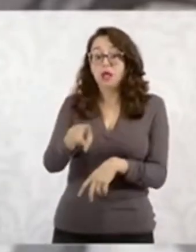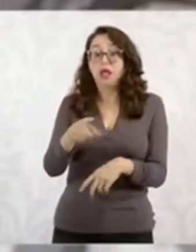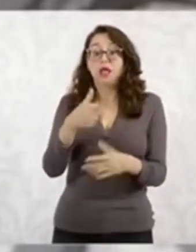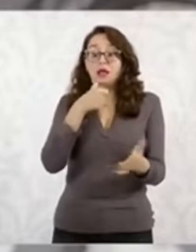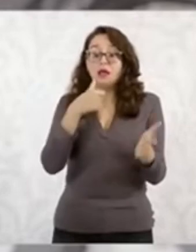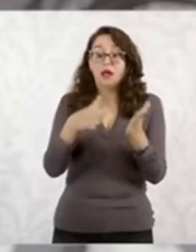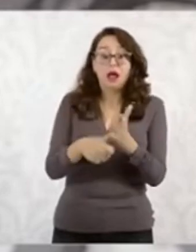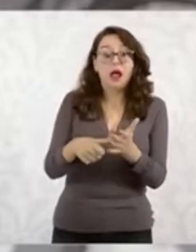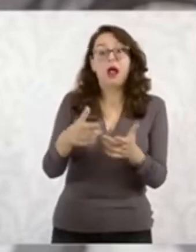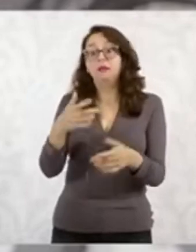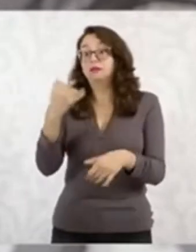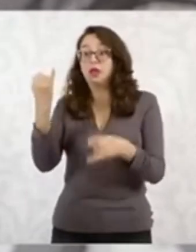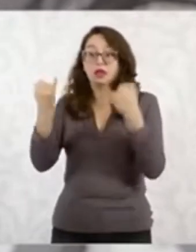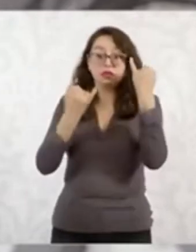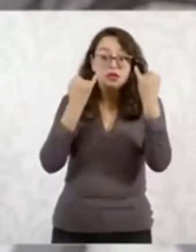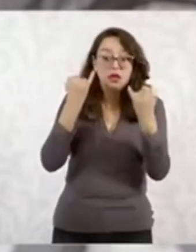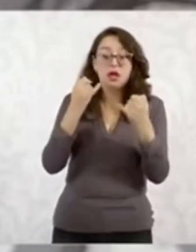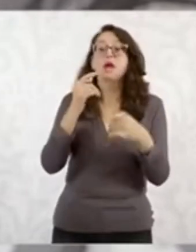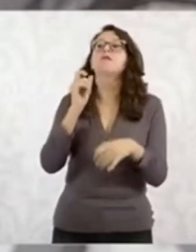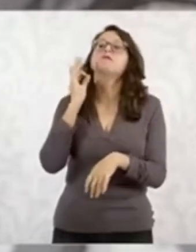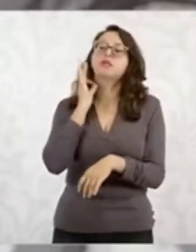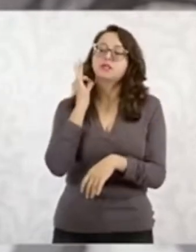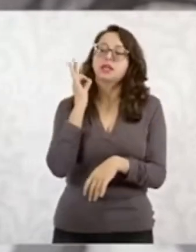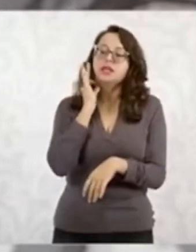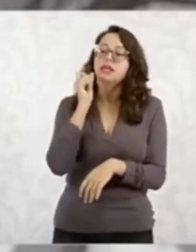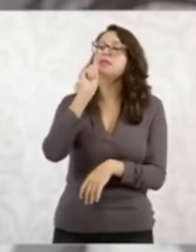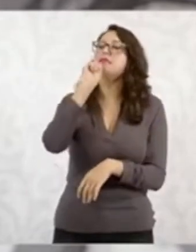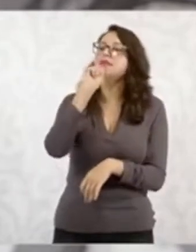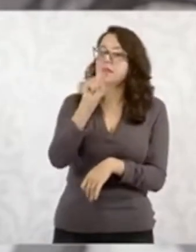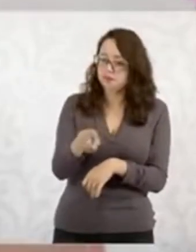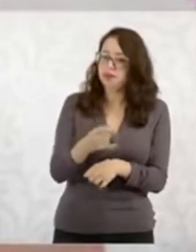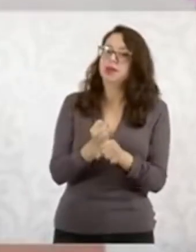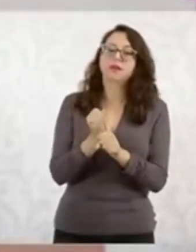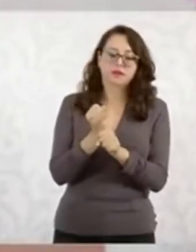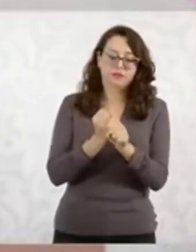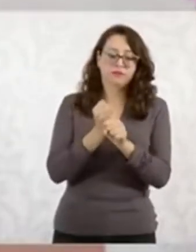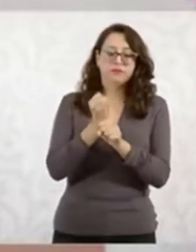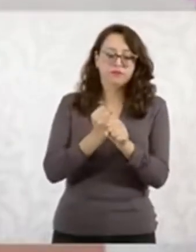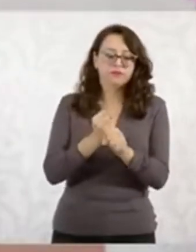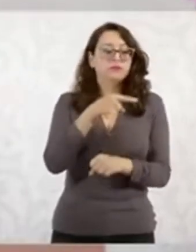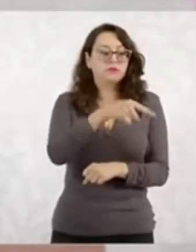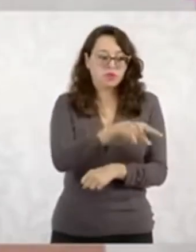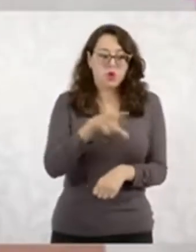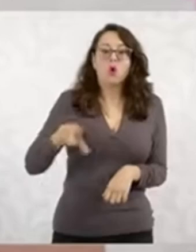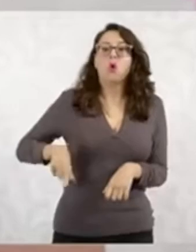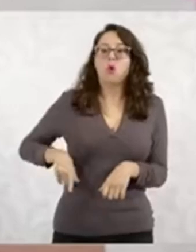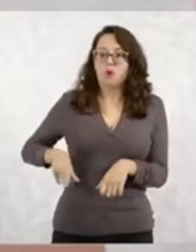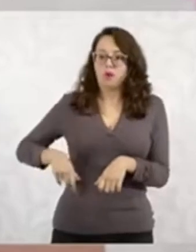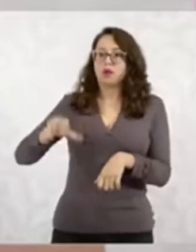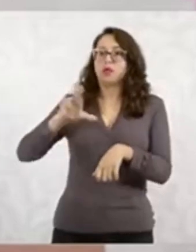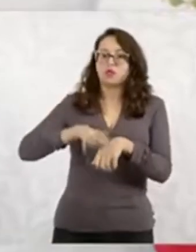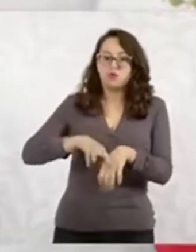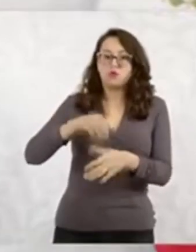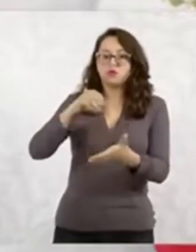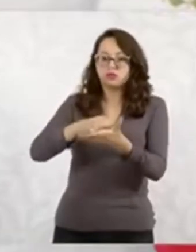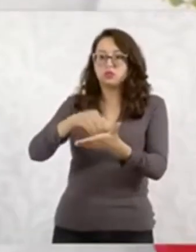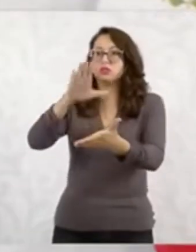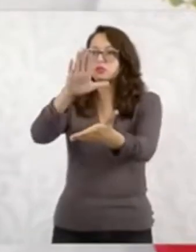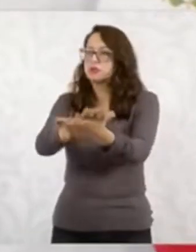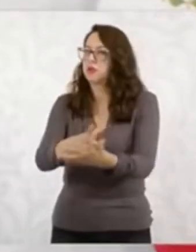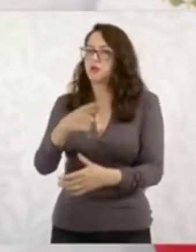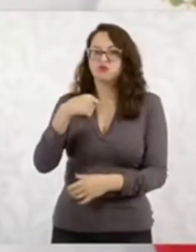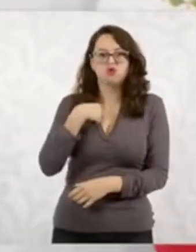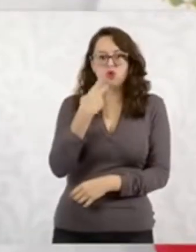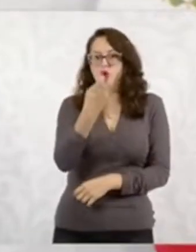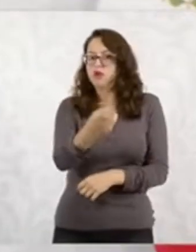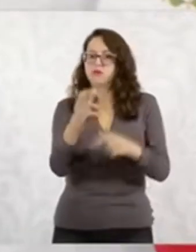Fiscalía General de la República hizo su investigación. El gobernador dio su versión de dónde estaba, qué es lo